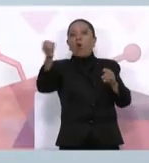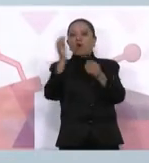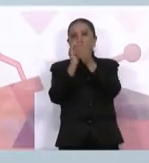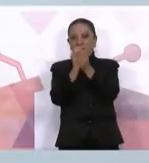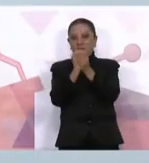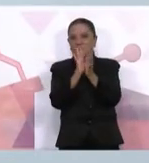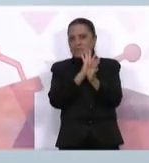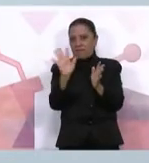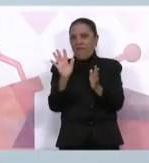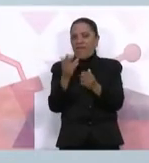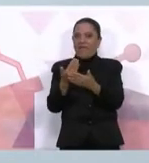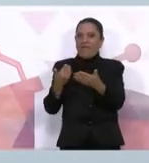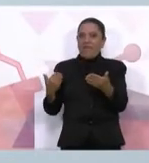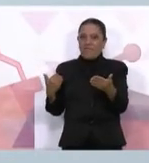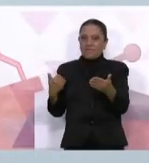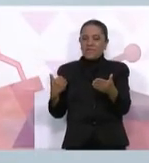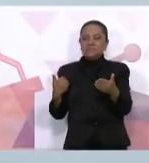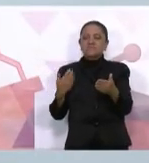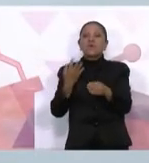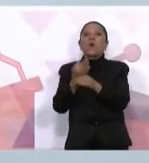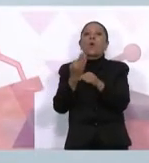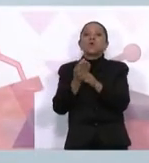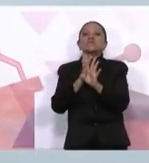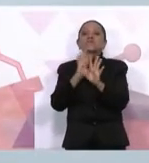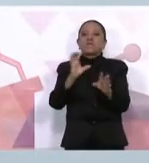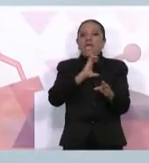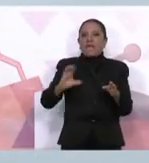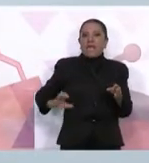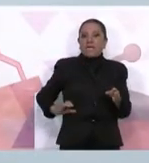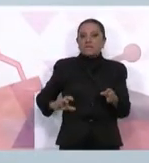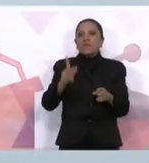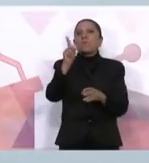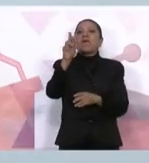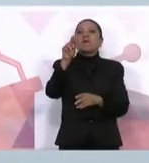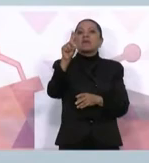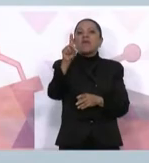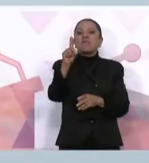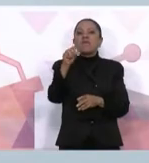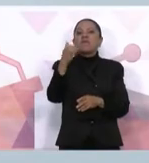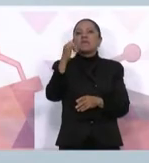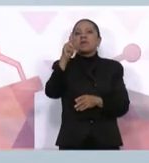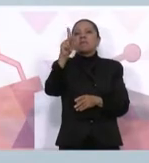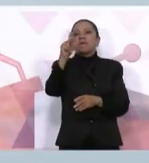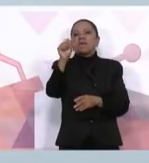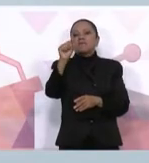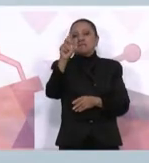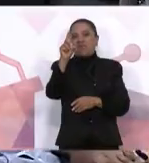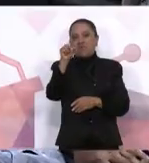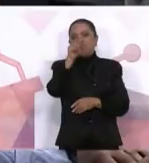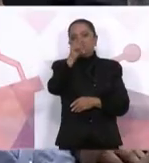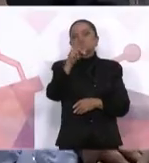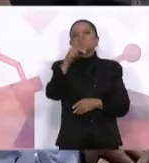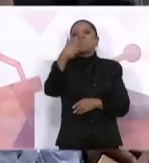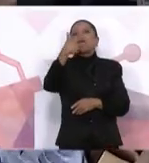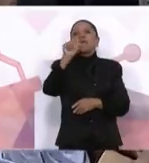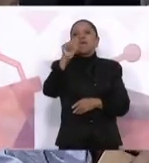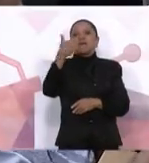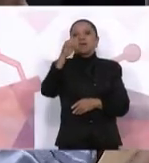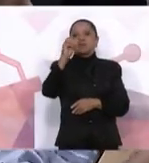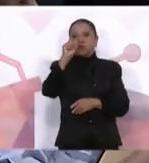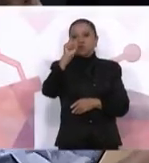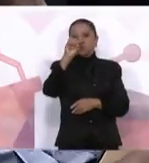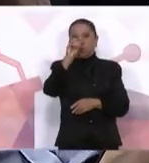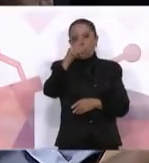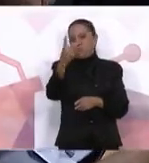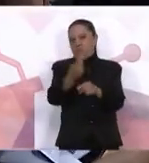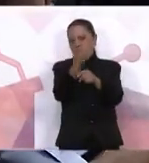toque entonces al candidato del pp y psd rodrigo gayosso cepeda candidato la pregunta